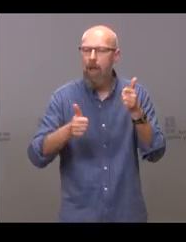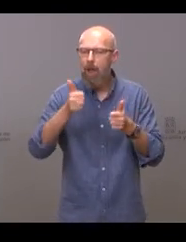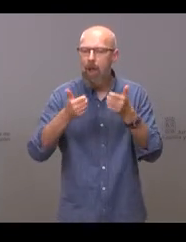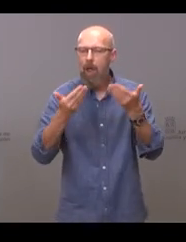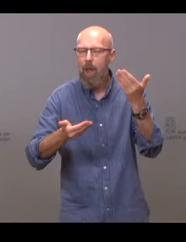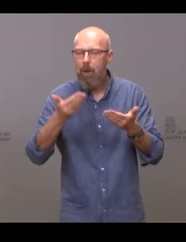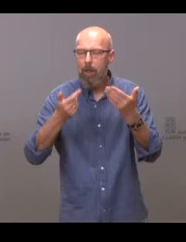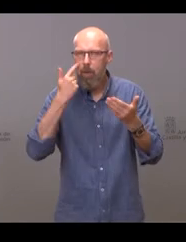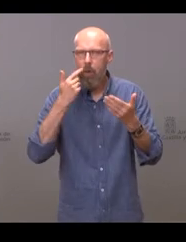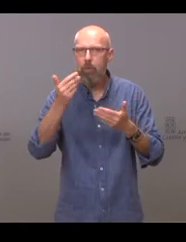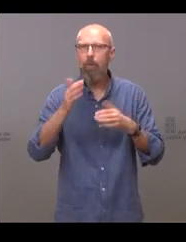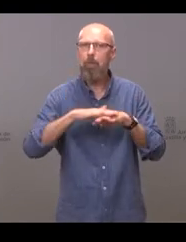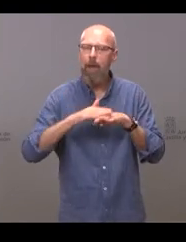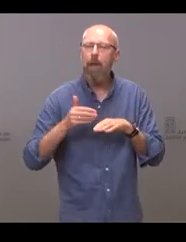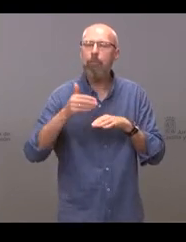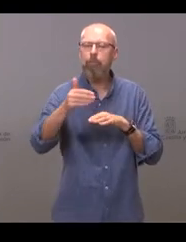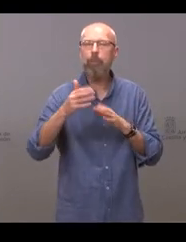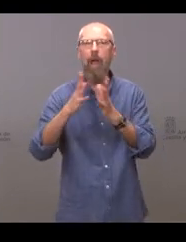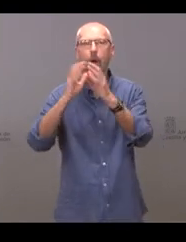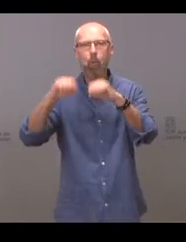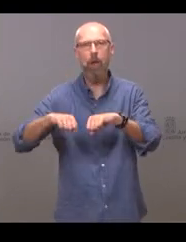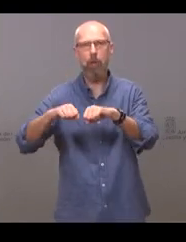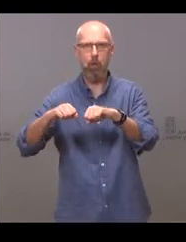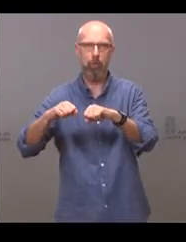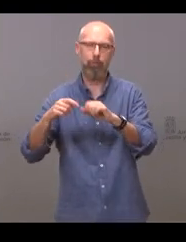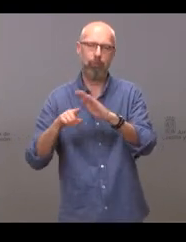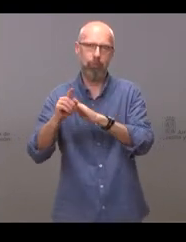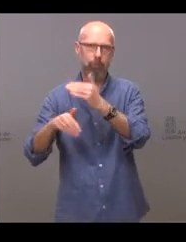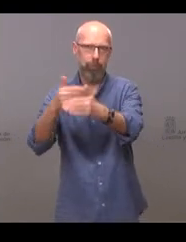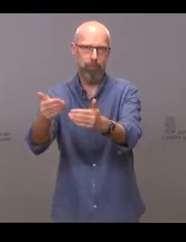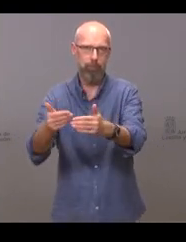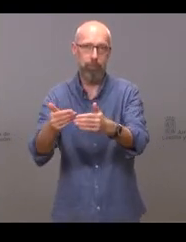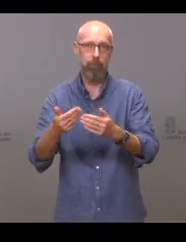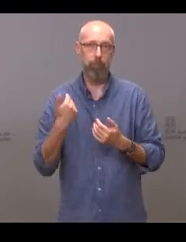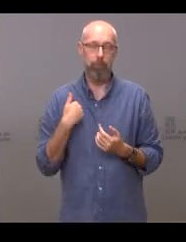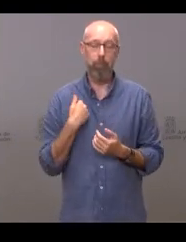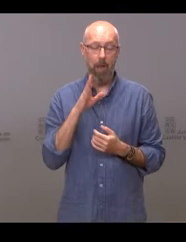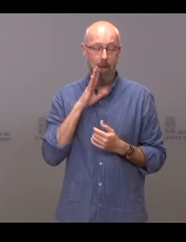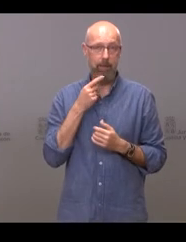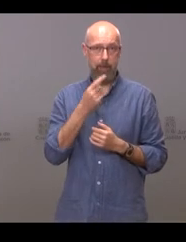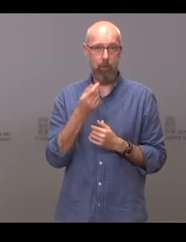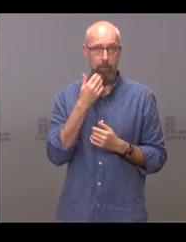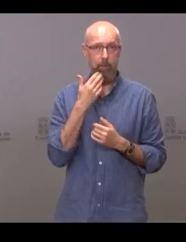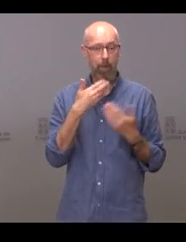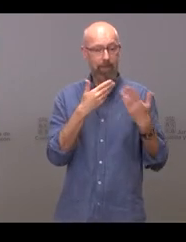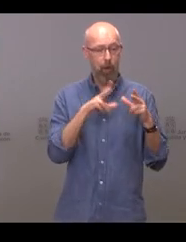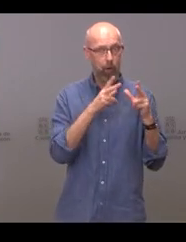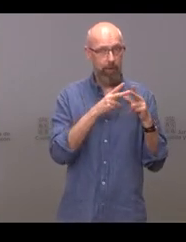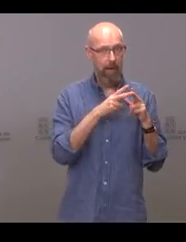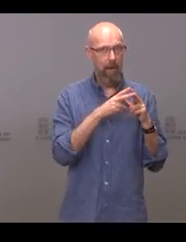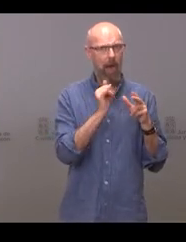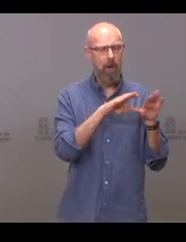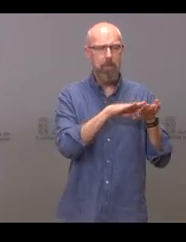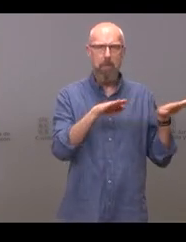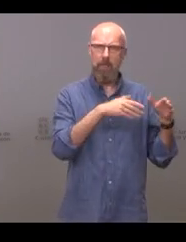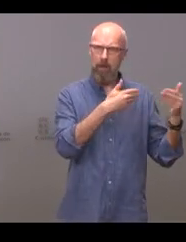los acuerdos y como decía en mi intervención el diálogo social a parte de las mesas que están abiertas con la firma de